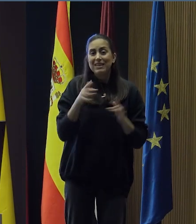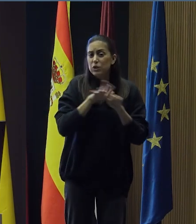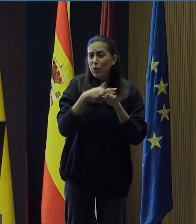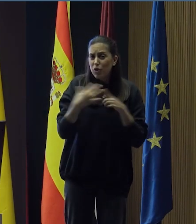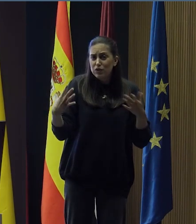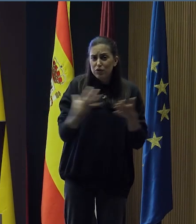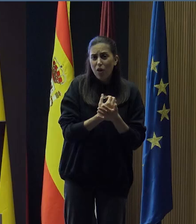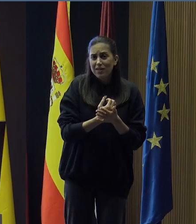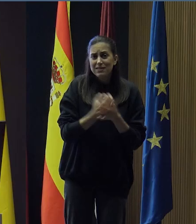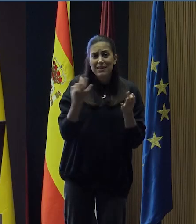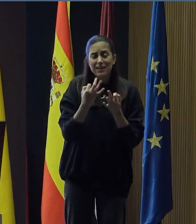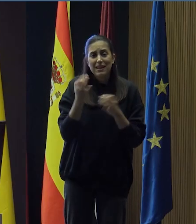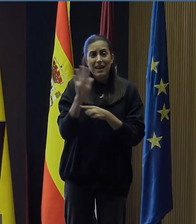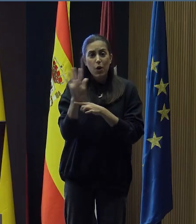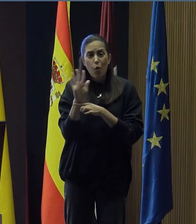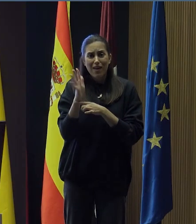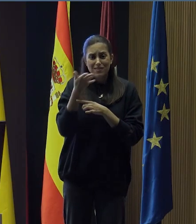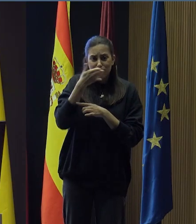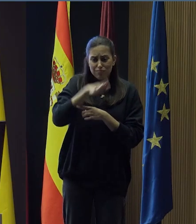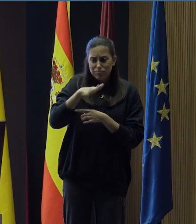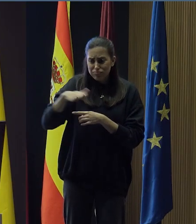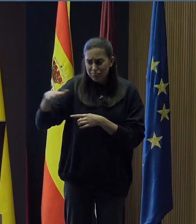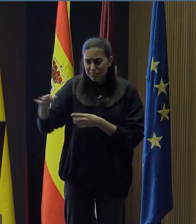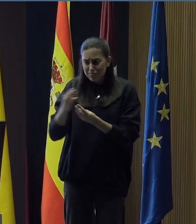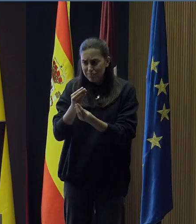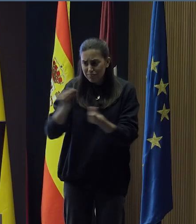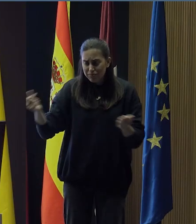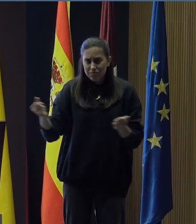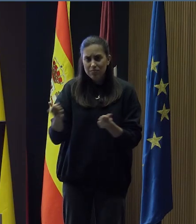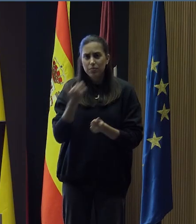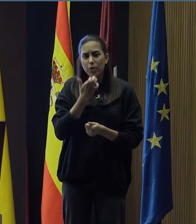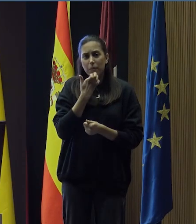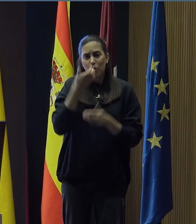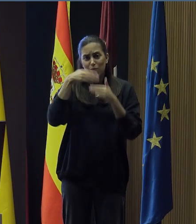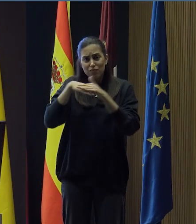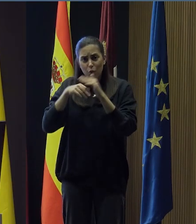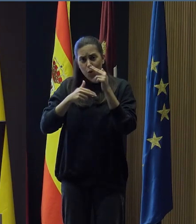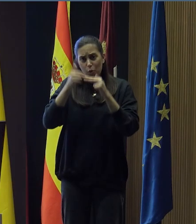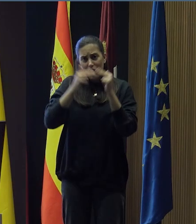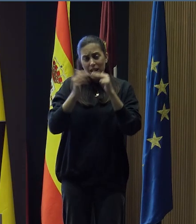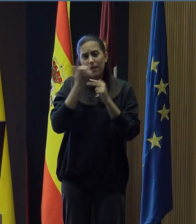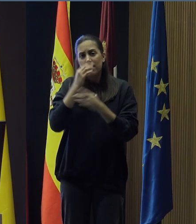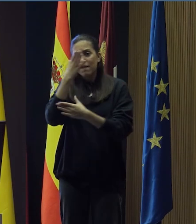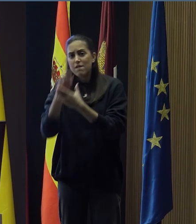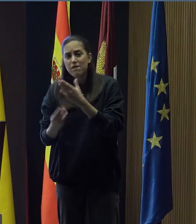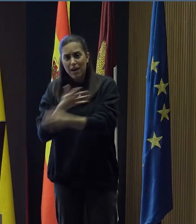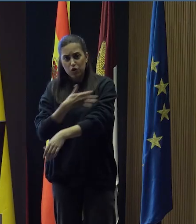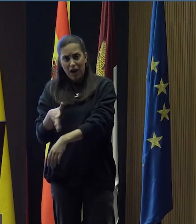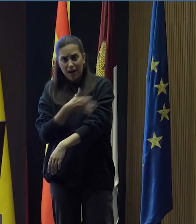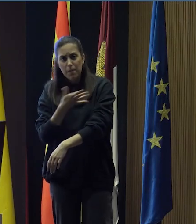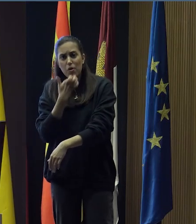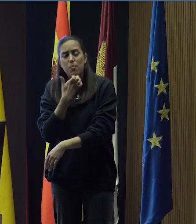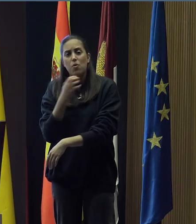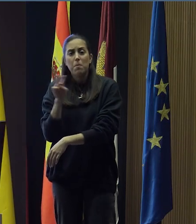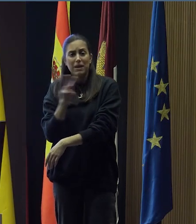lo que hay es muerte neuronal. Y esa muerte neuronal se puede provocar por el acúmulo de esas proteínas, por el fallo de la irrigación, como es en la